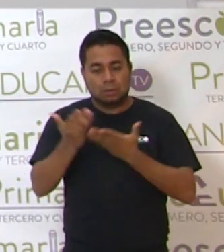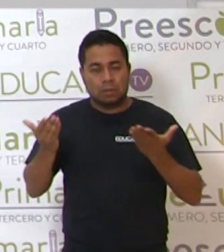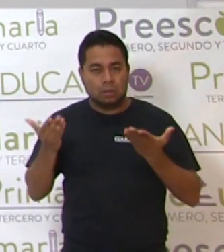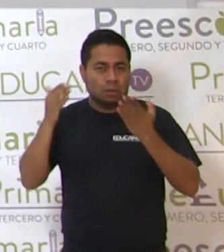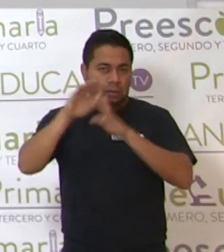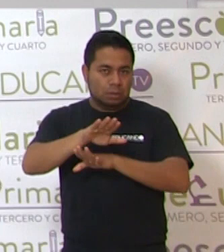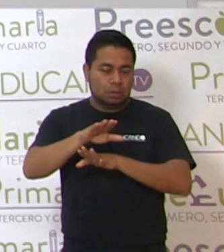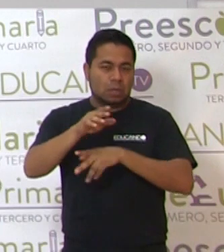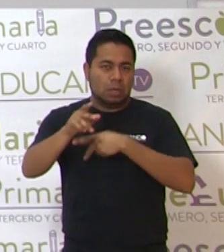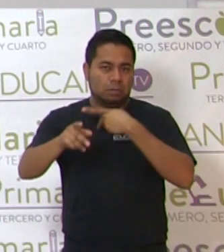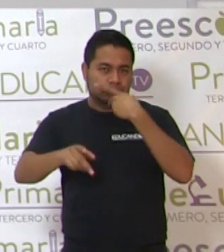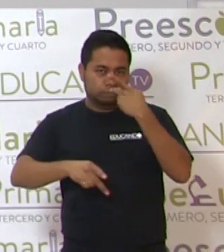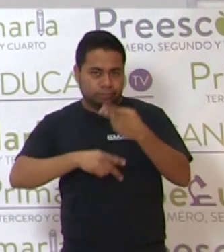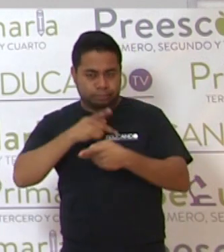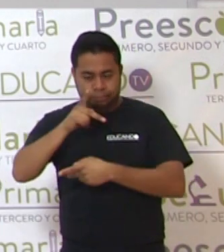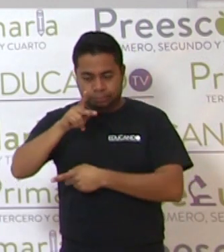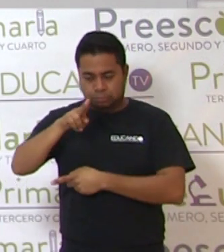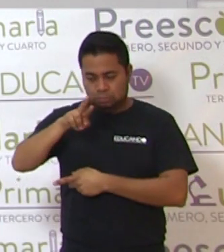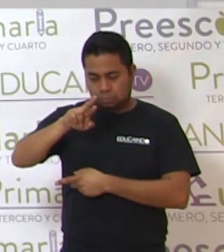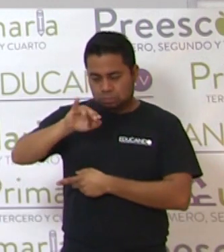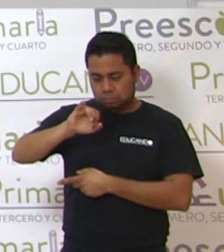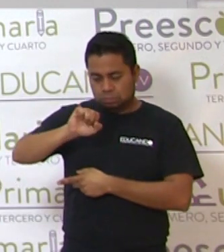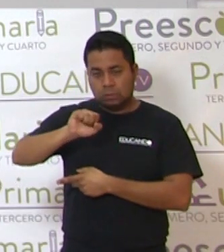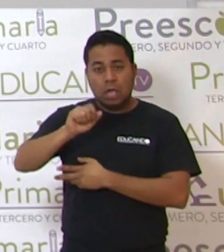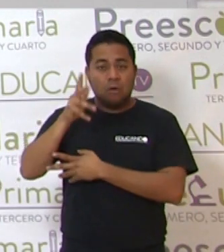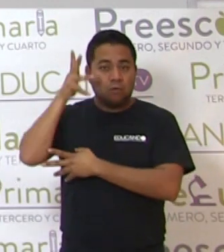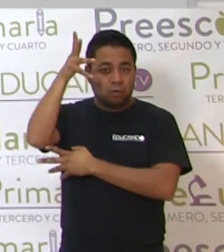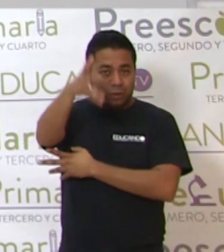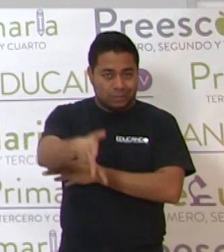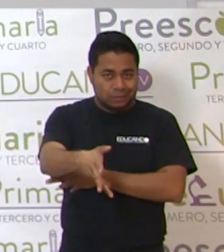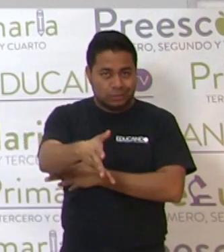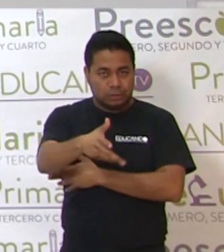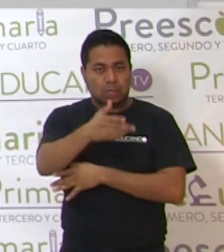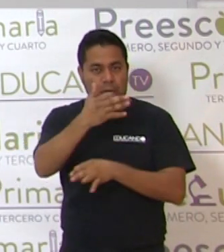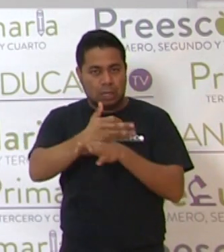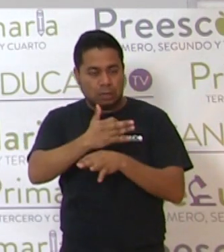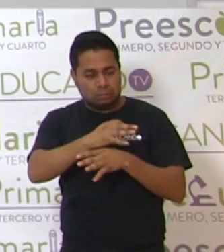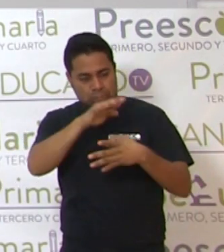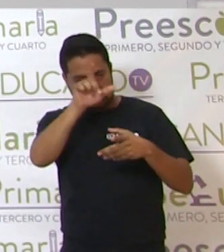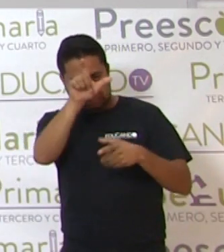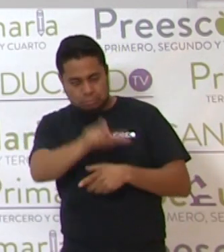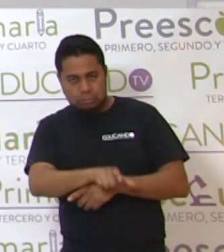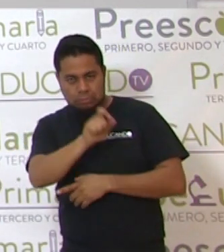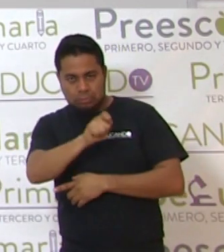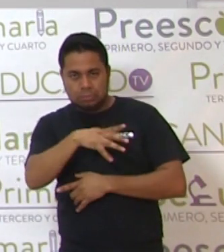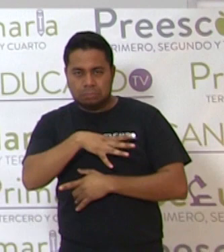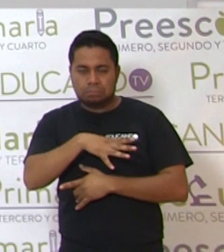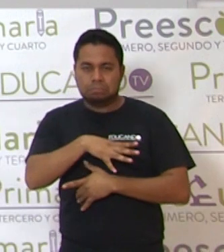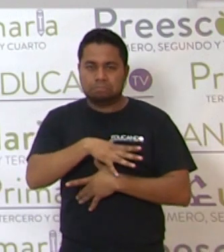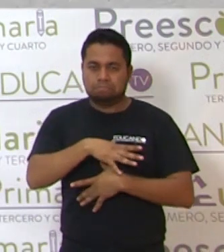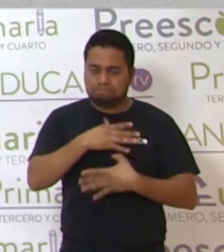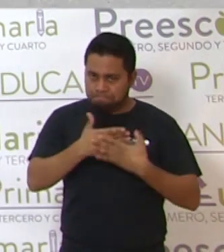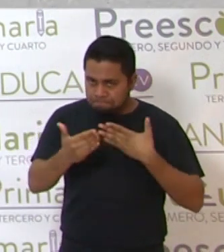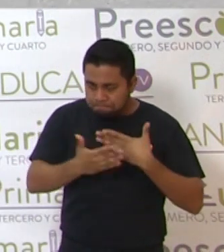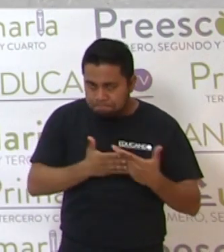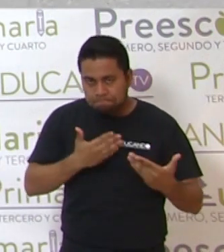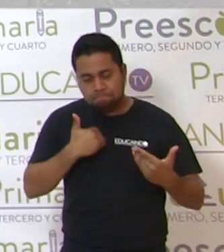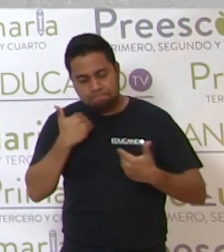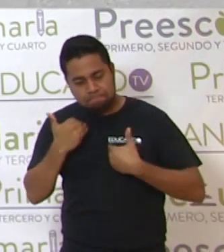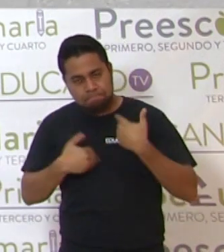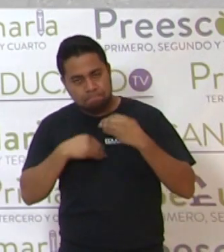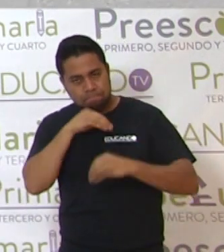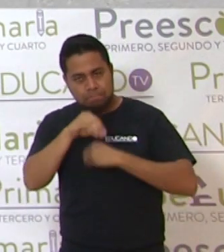poemas futuristas. El poema futurista, como vemos aquí en el cuadro, es dinámico. Sus elementos serán